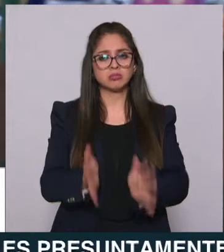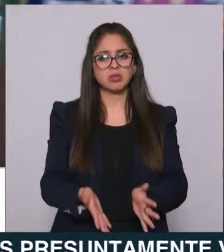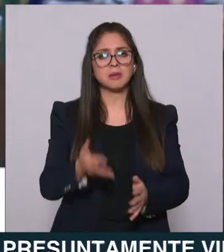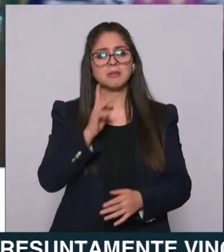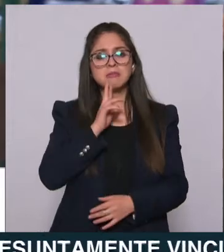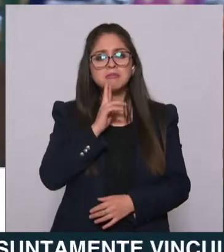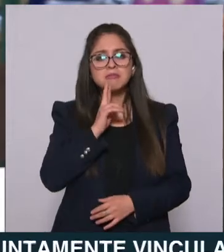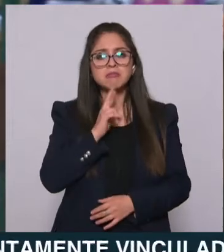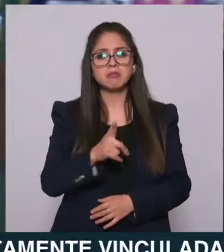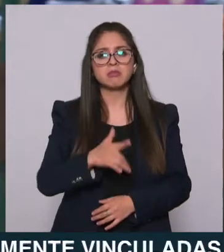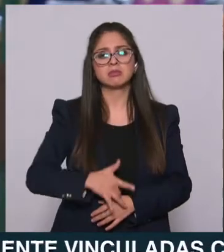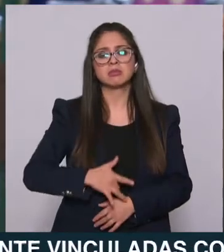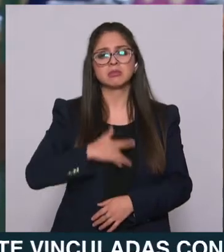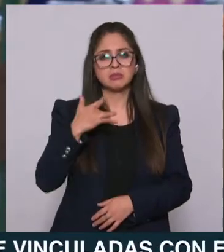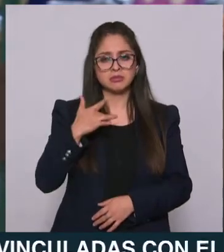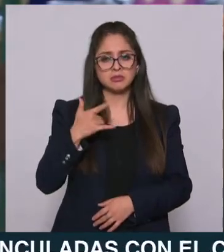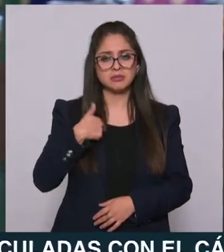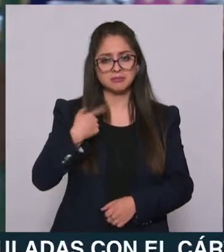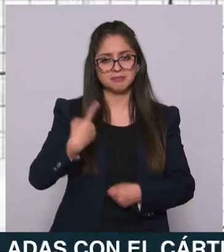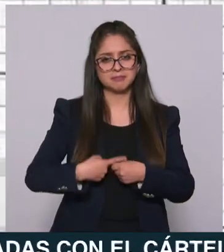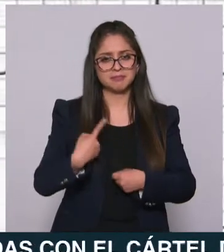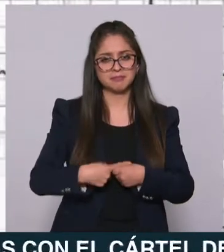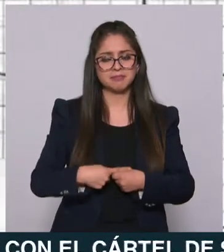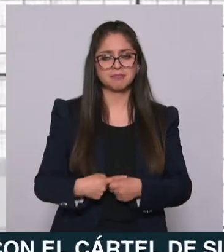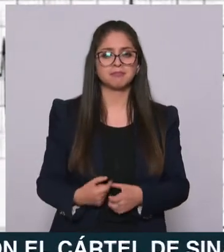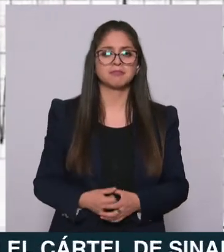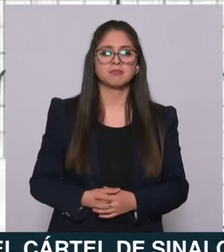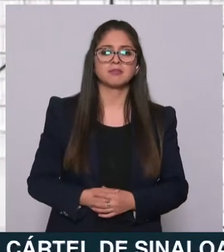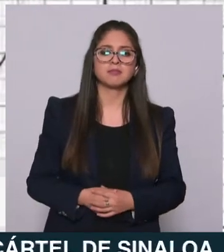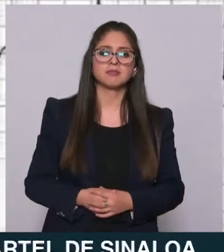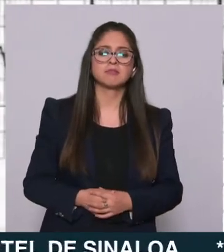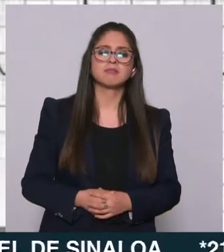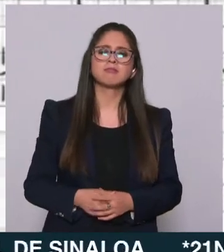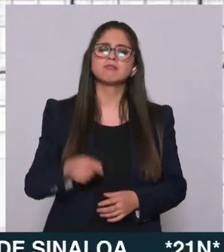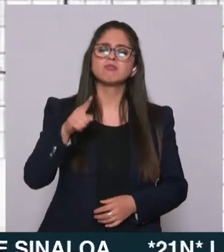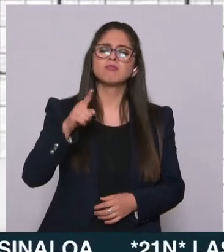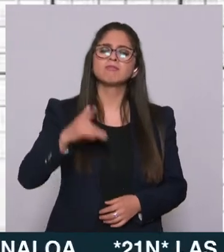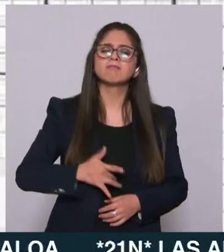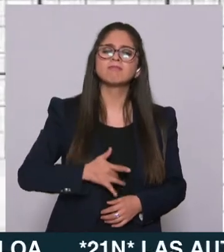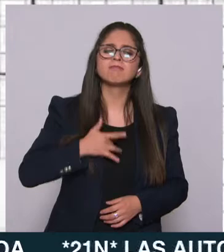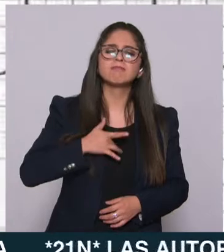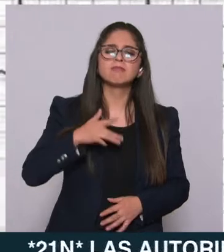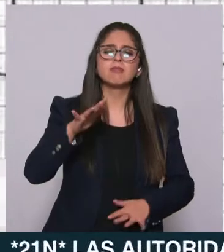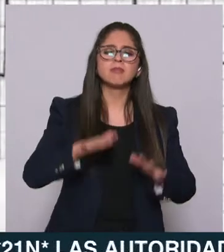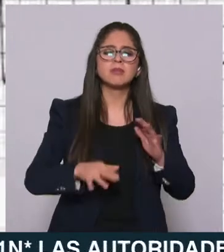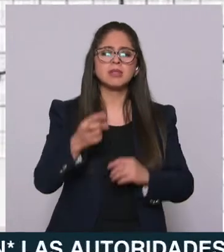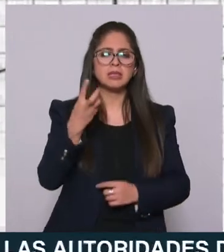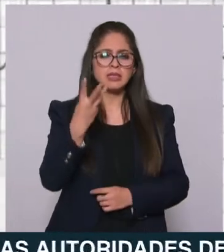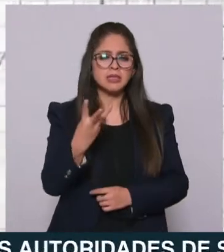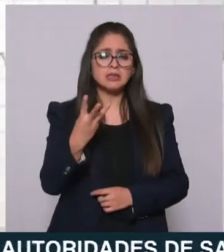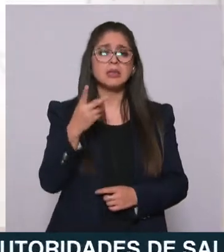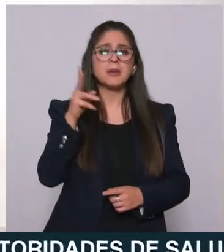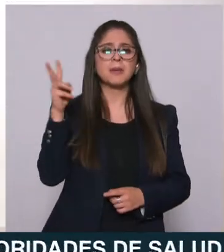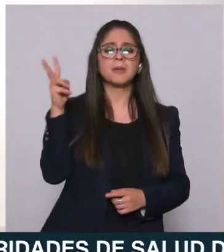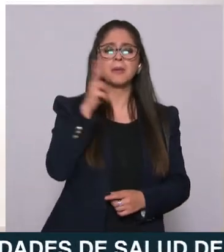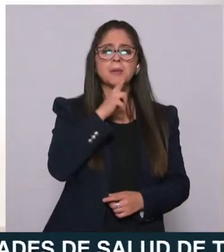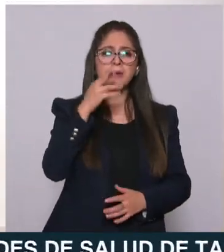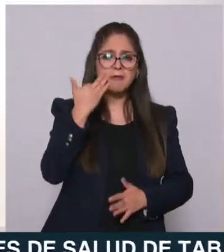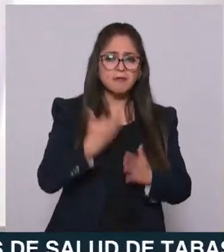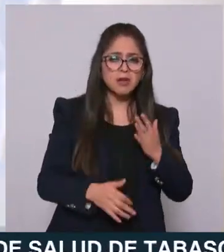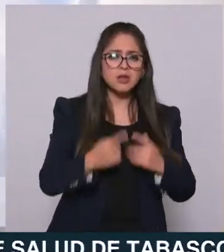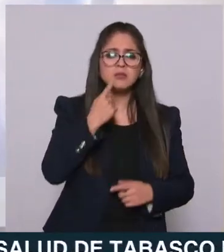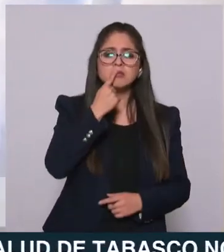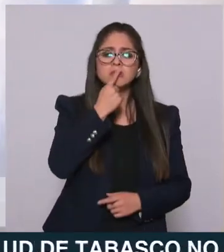pues, más estable de mi enfermedad. Sus síntomas regularmente son 3: falta de aire, presencia de